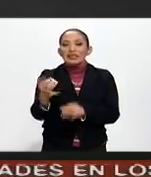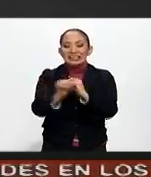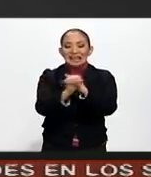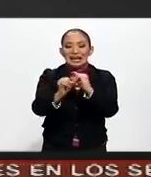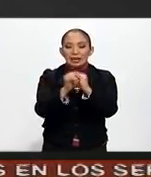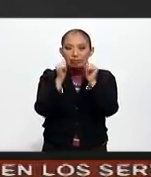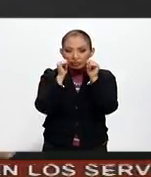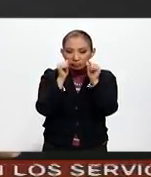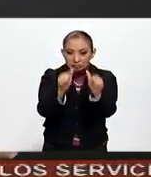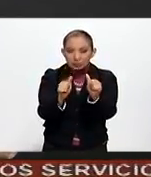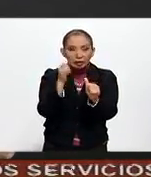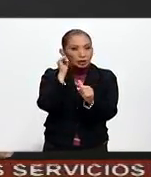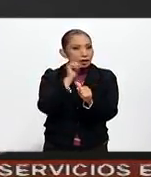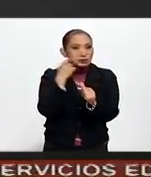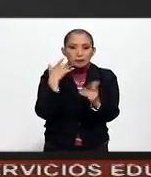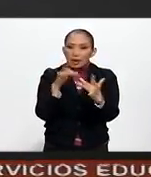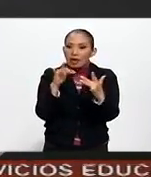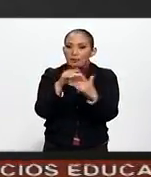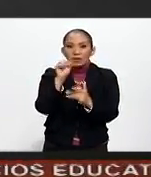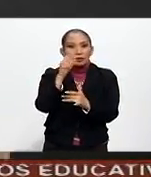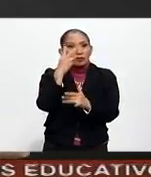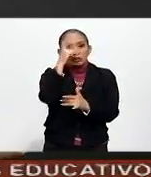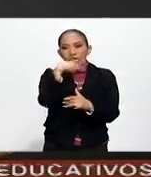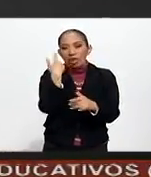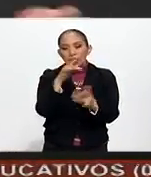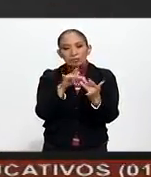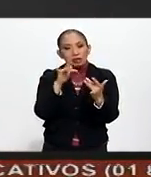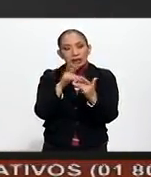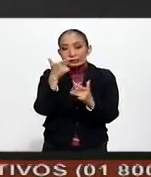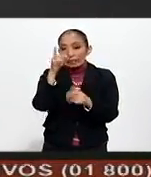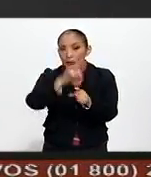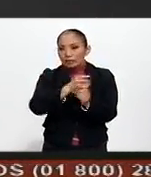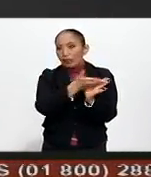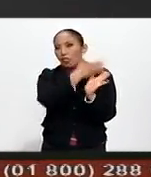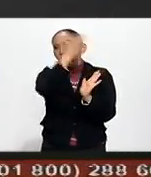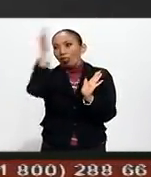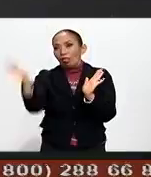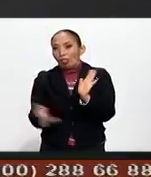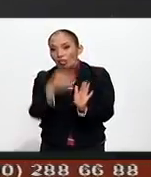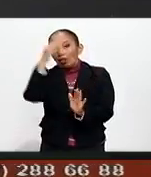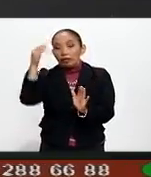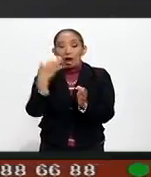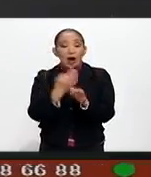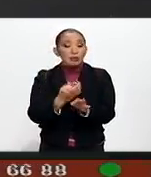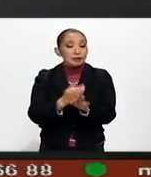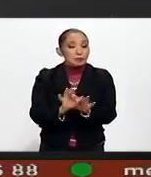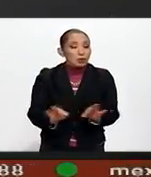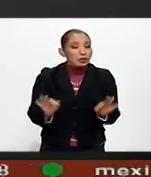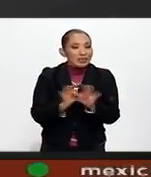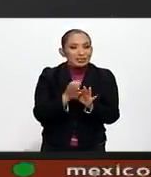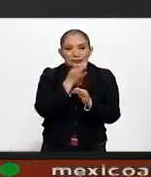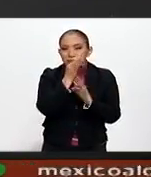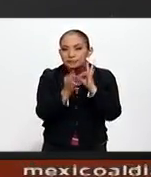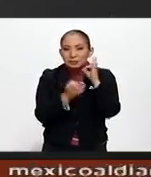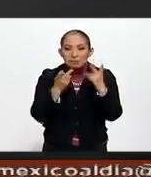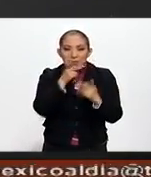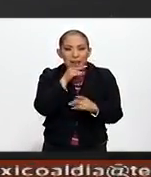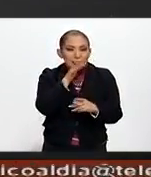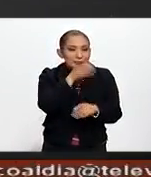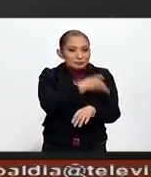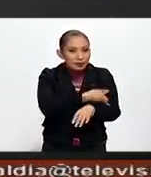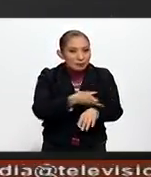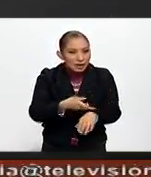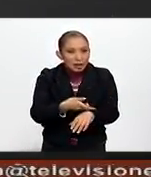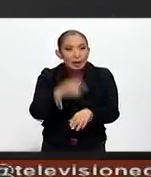Internet, porque sabemos que hoy casi estamos conectados 24 horas al día, 7 días de la semana. Pero hoy es muy importante, y este es un mensaje para los padres de